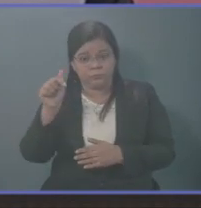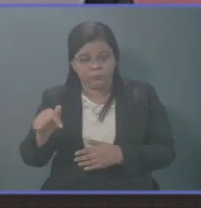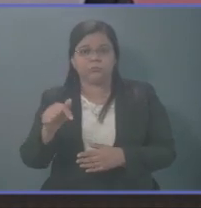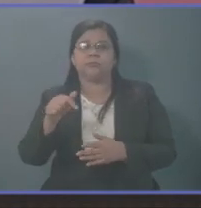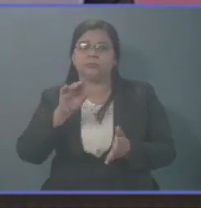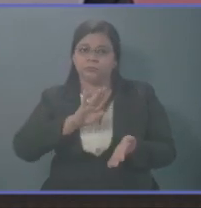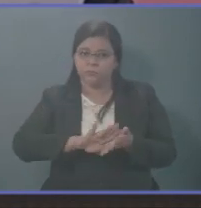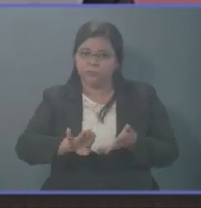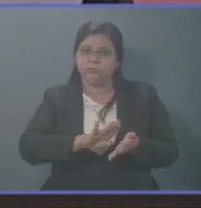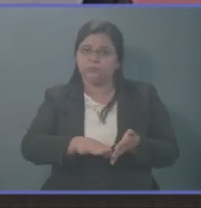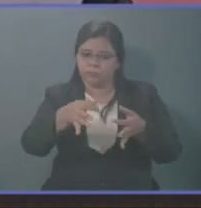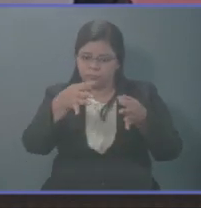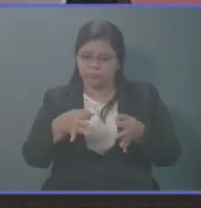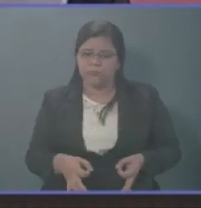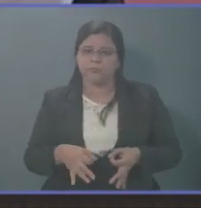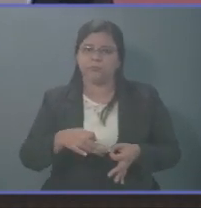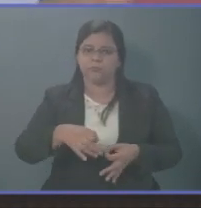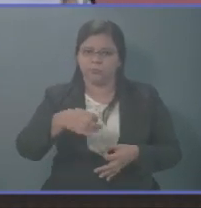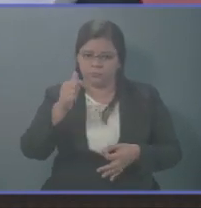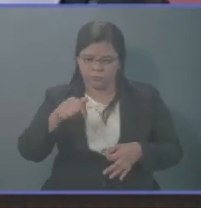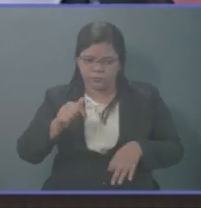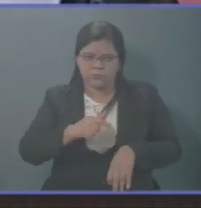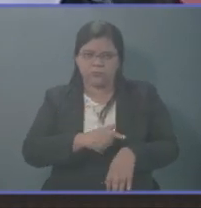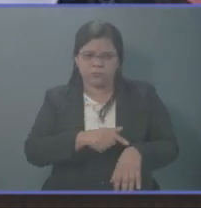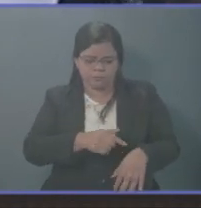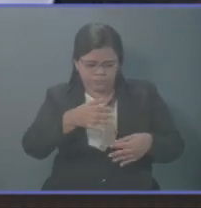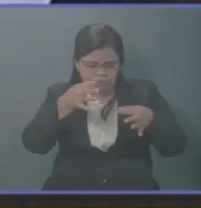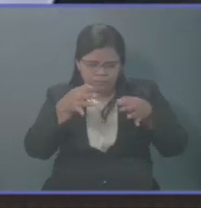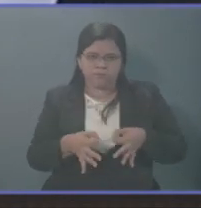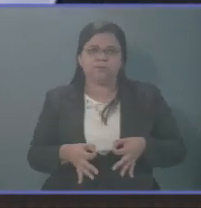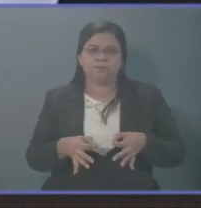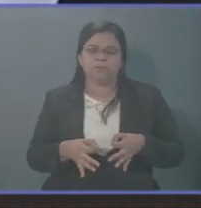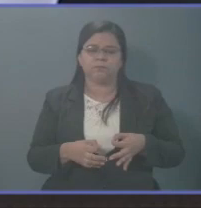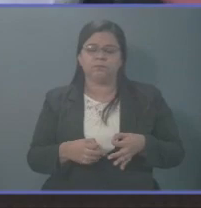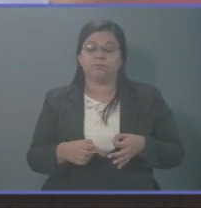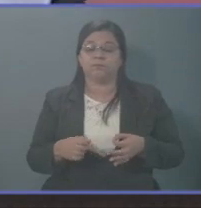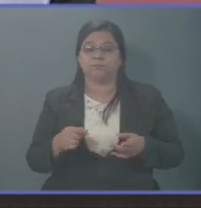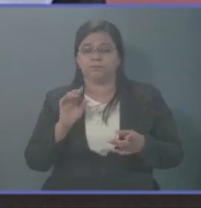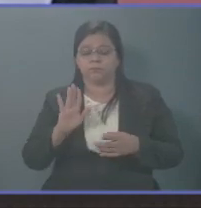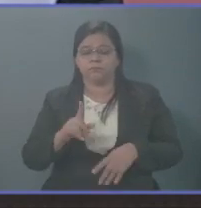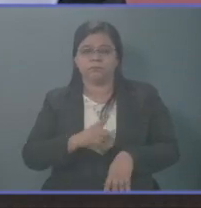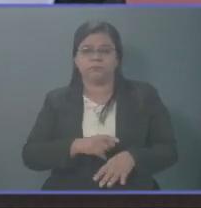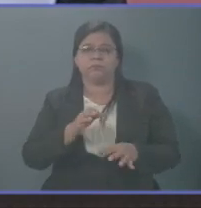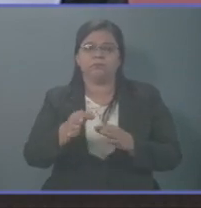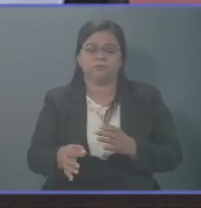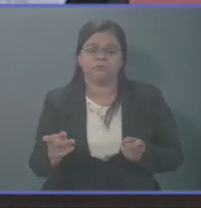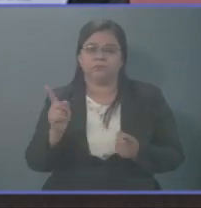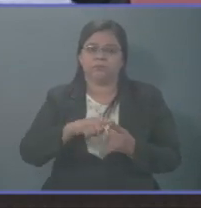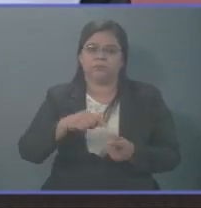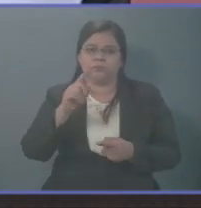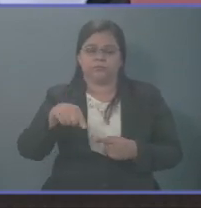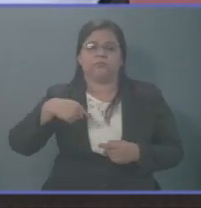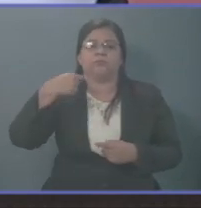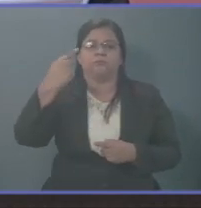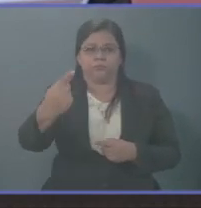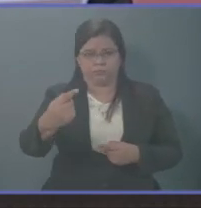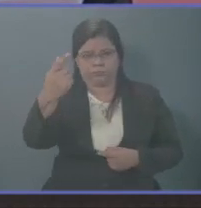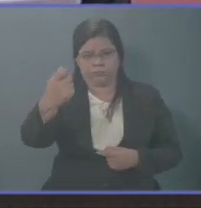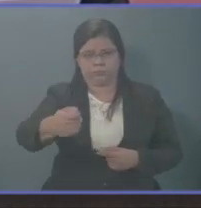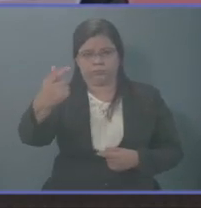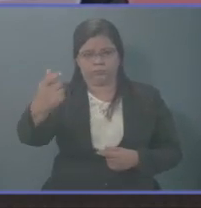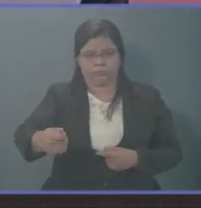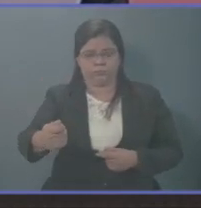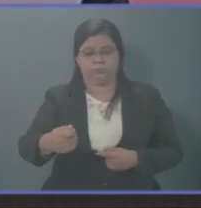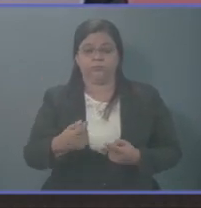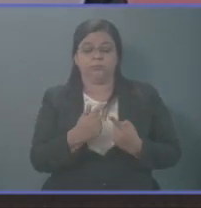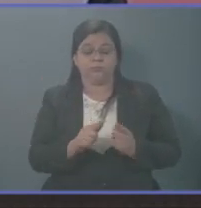de las respectivas cuotas de pago a plazo, cuyos vencimientos serán la fecha de pago de la próxima cuota. Esto